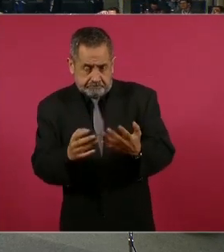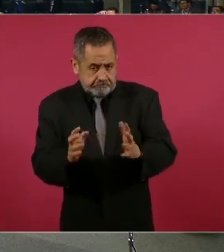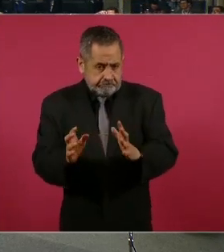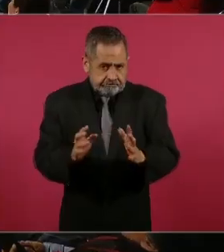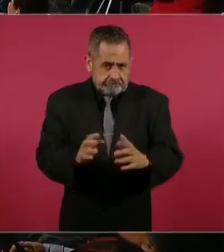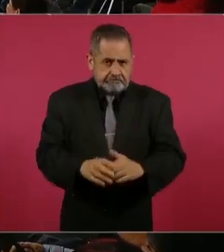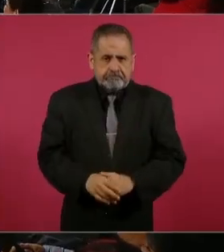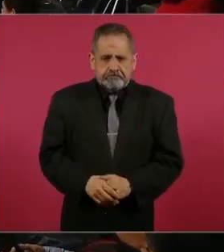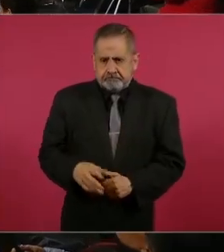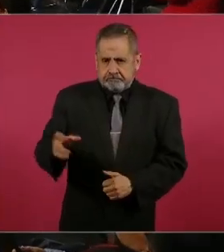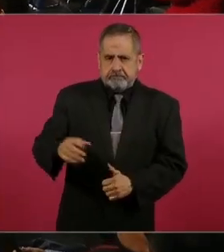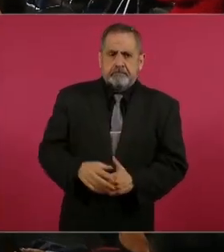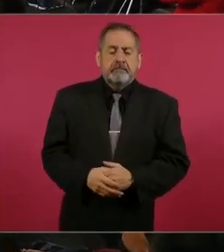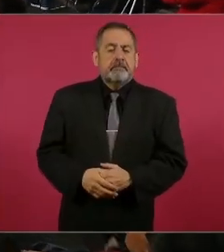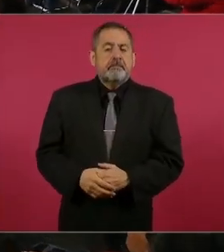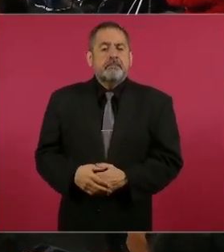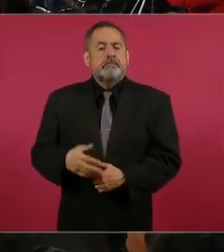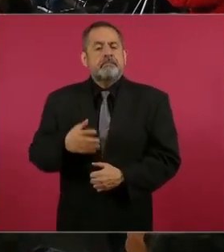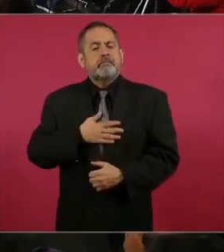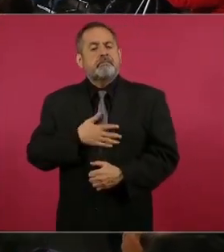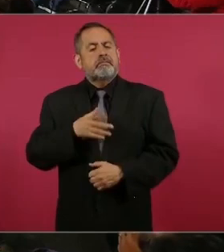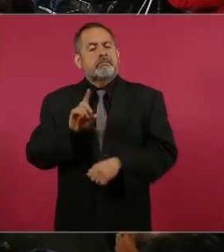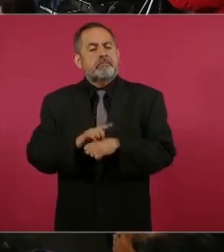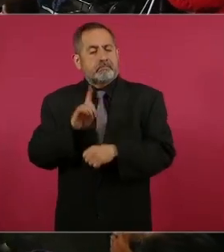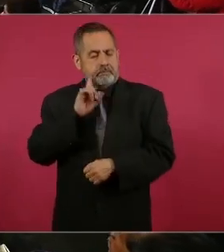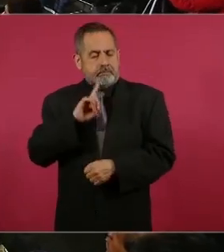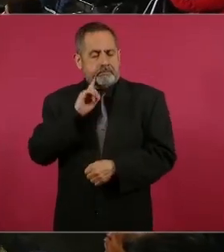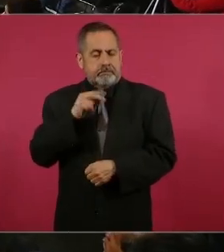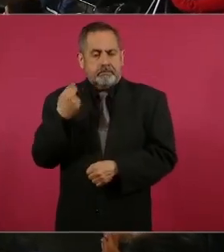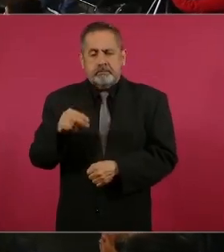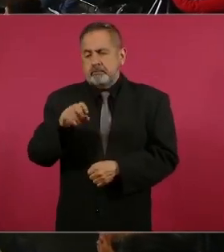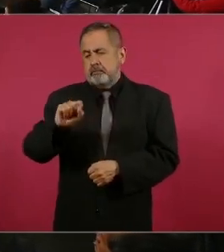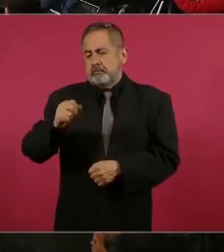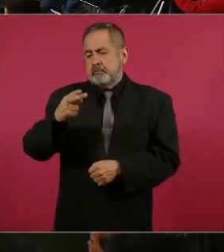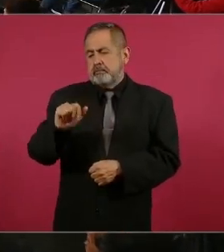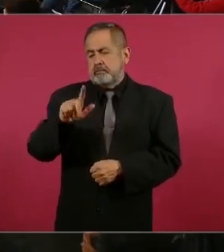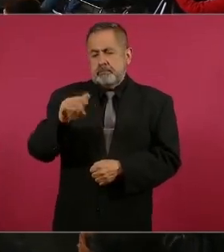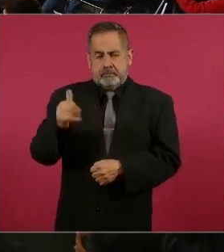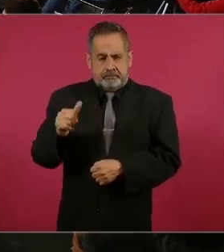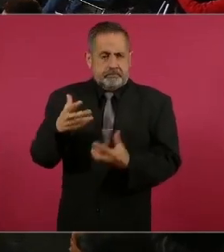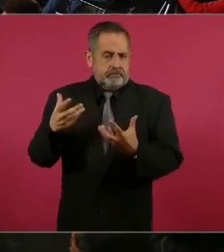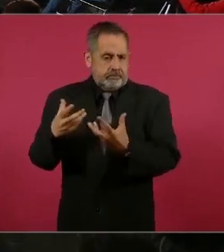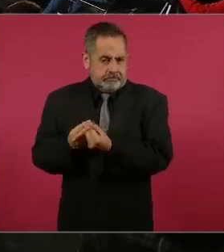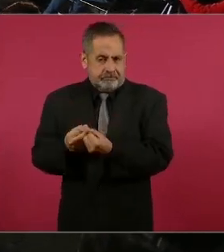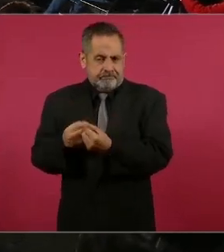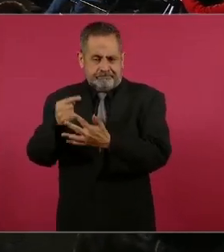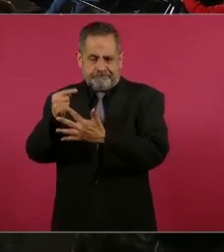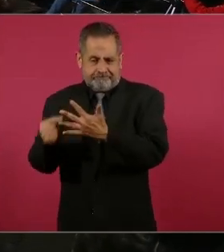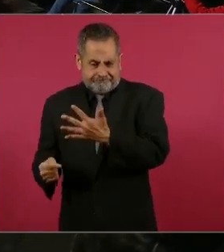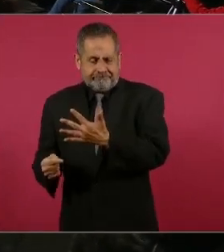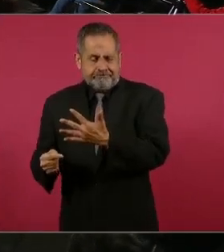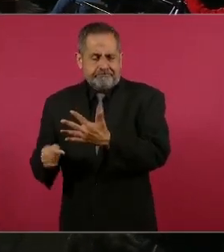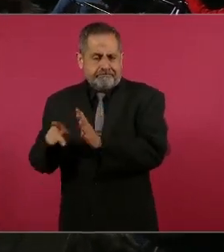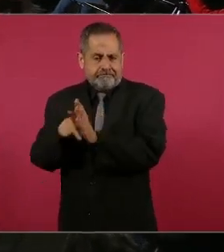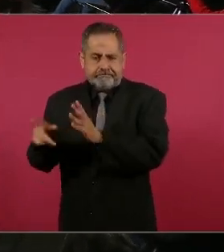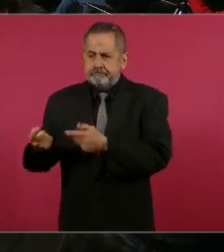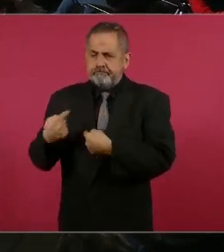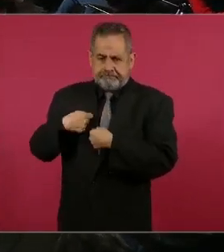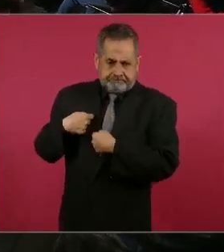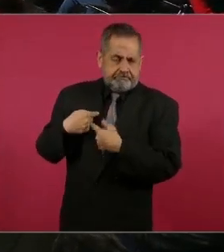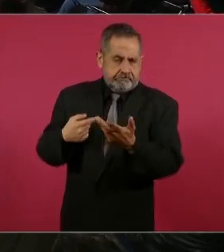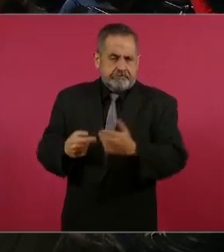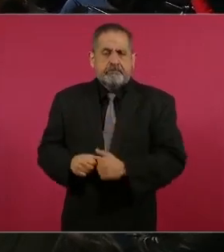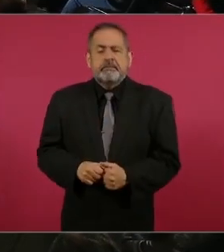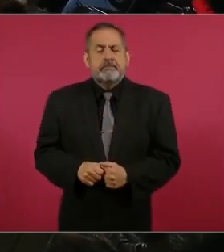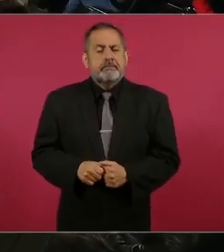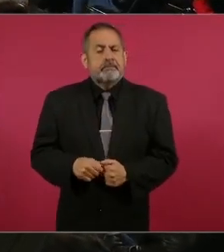Bueno. Buenos días, presidente. Shaila Rosagel, corresponsal del Grupo Gili, El Imparcial de Sonora, La Crónica de Mexicali y Frontera de Tijuana.